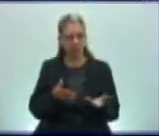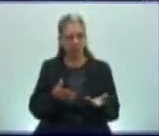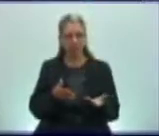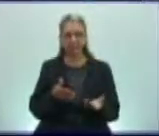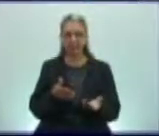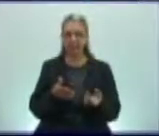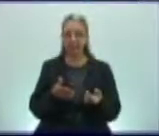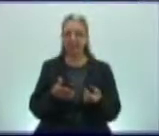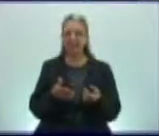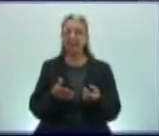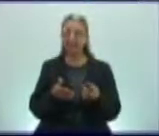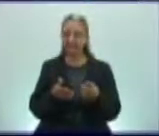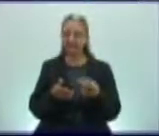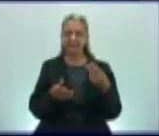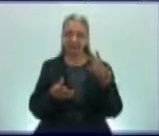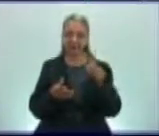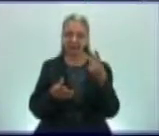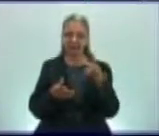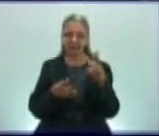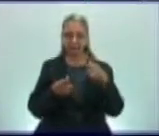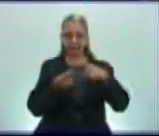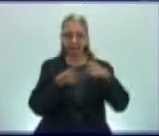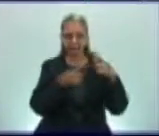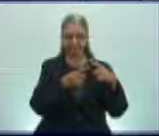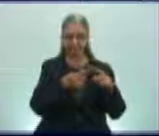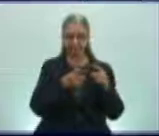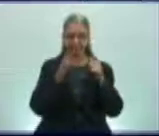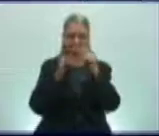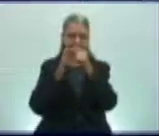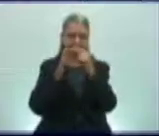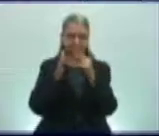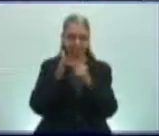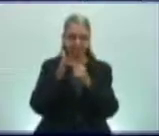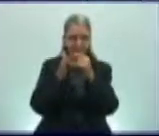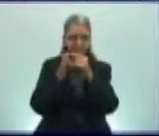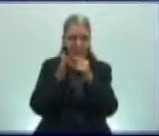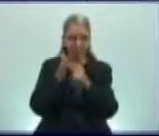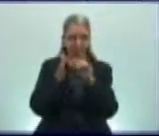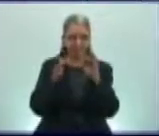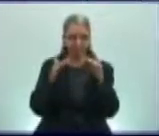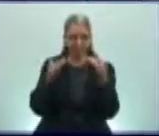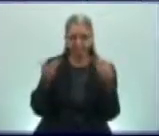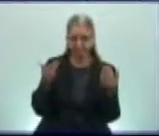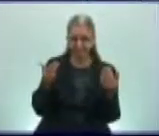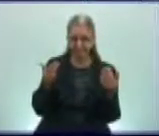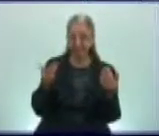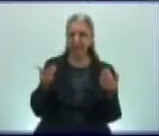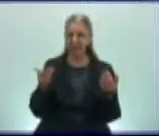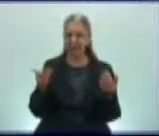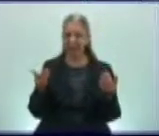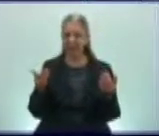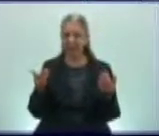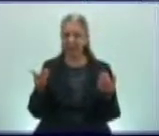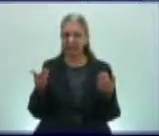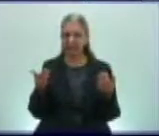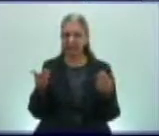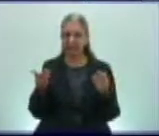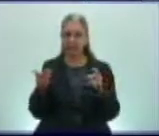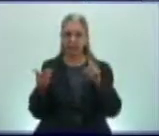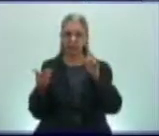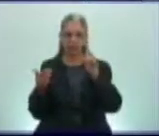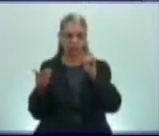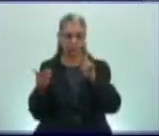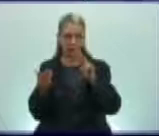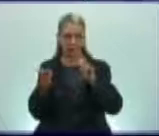los dos elementos o factores que están apareciéndote en la expresión, o sea, 2 y